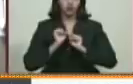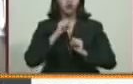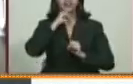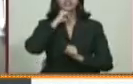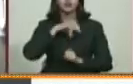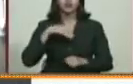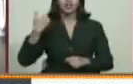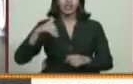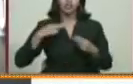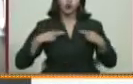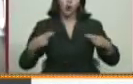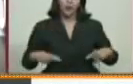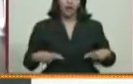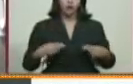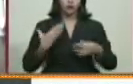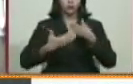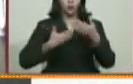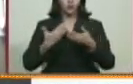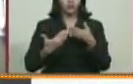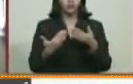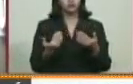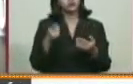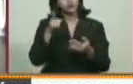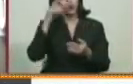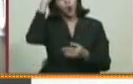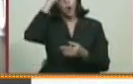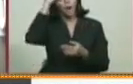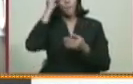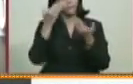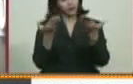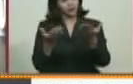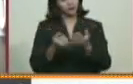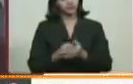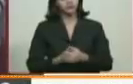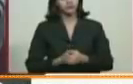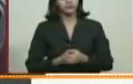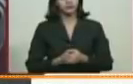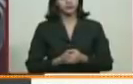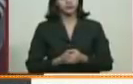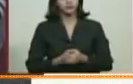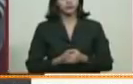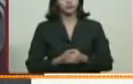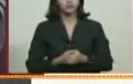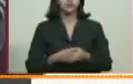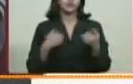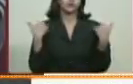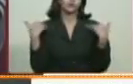derechos humanos, claro, y de estos procesos, ¿qué tiene que decir Tarek William Saab? Son más de 40 años en el activismo de derechos